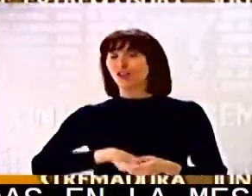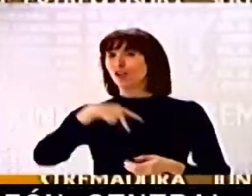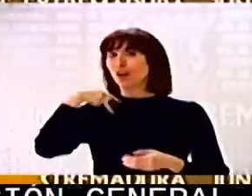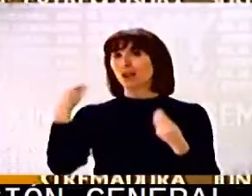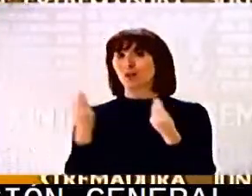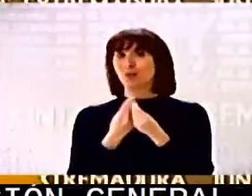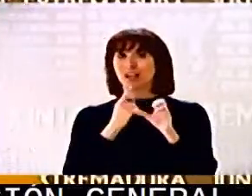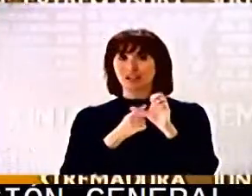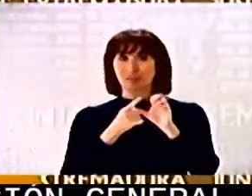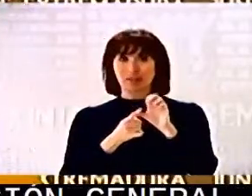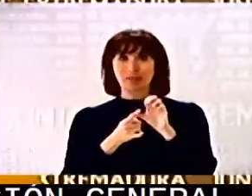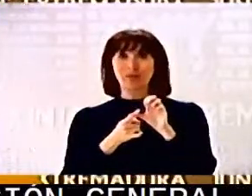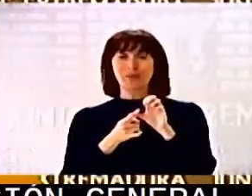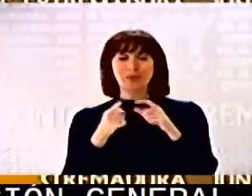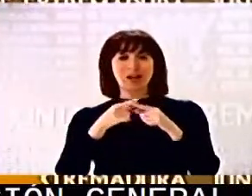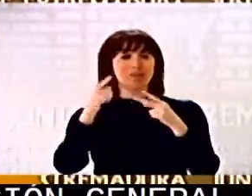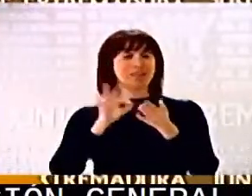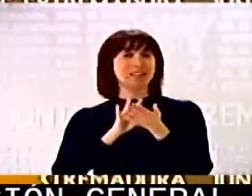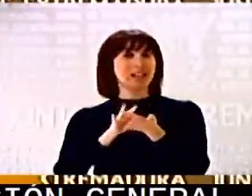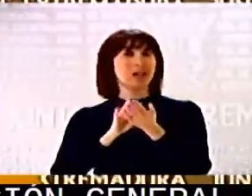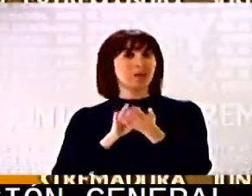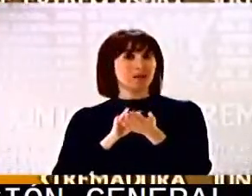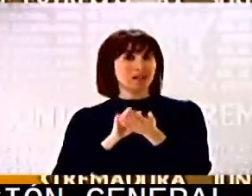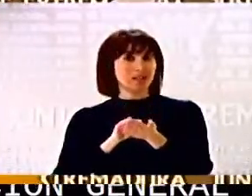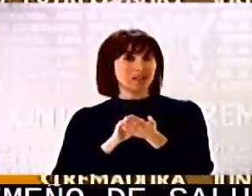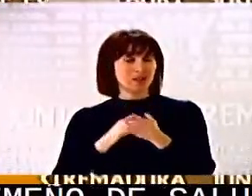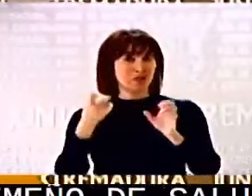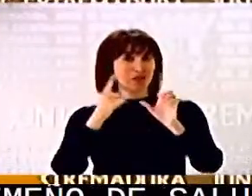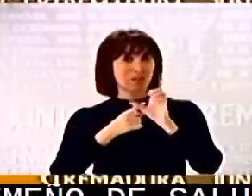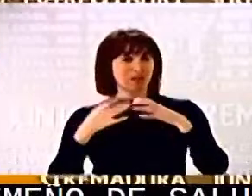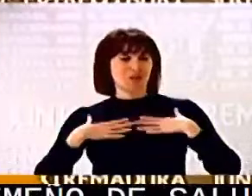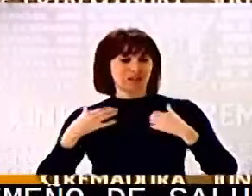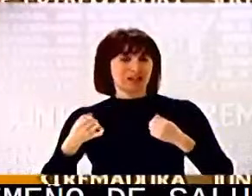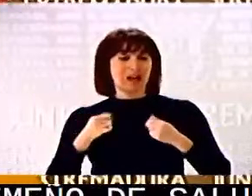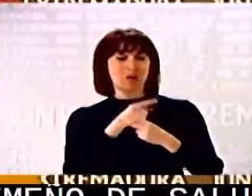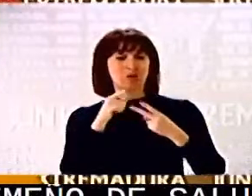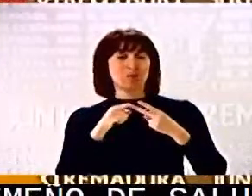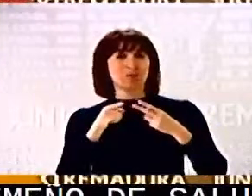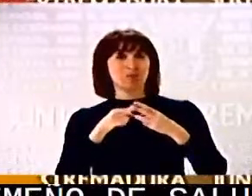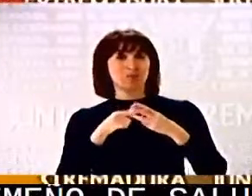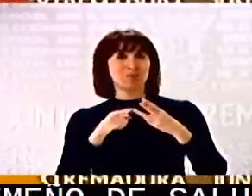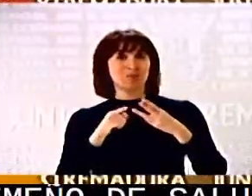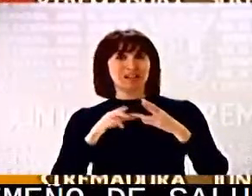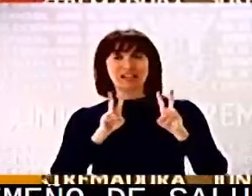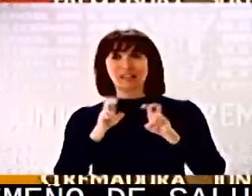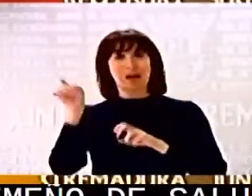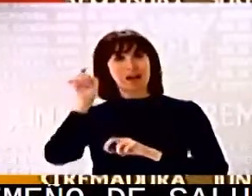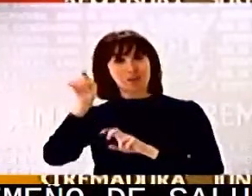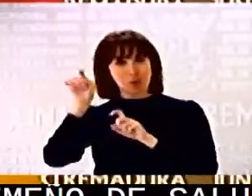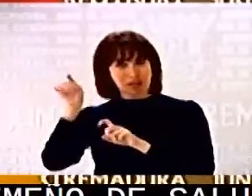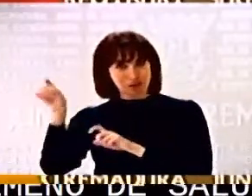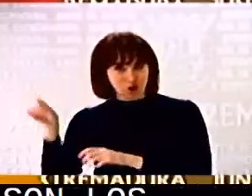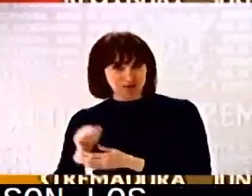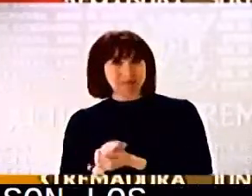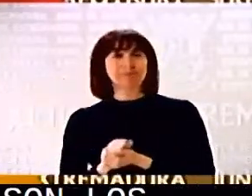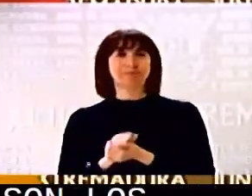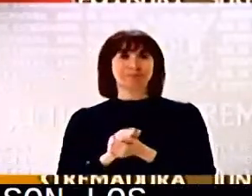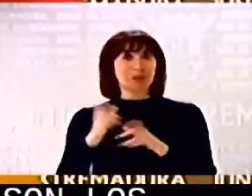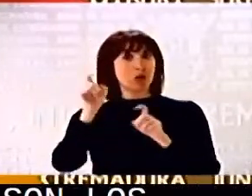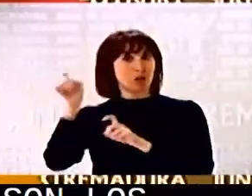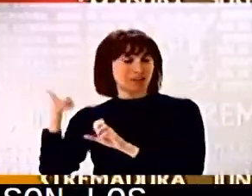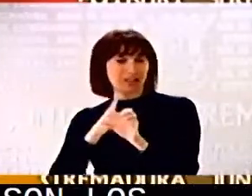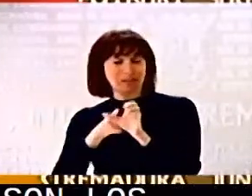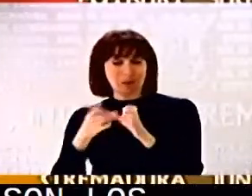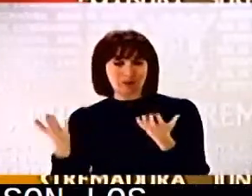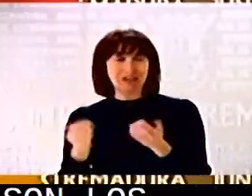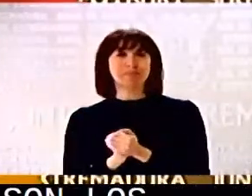Junta de Extremadura, Servicio Extremeño de Salud y el personal que tiene educación, que son los docentes